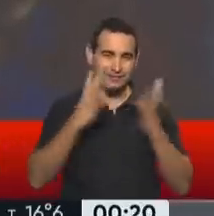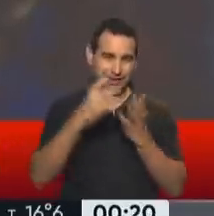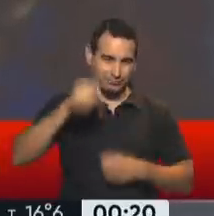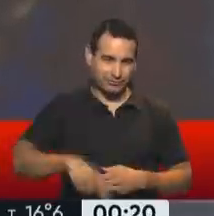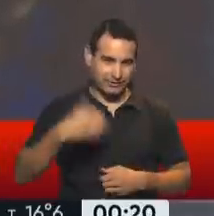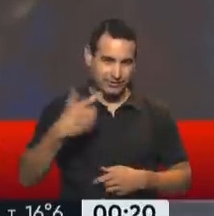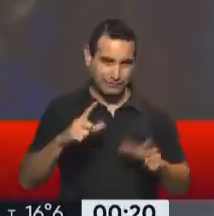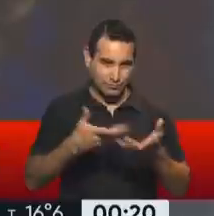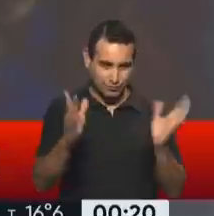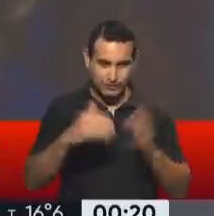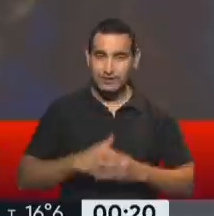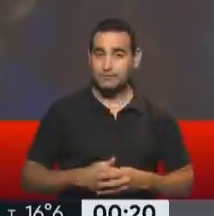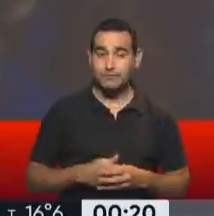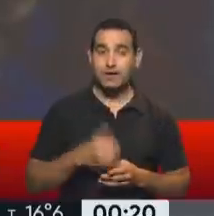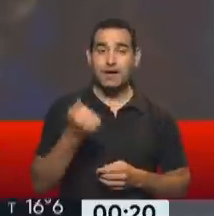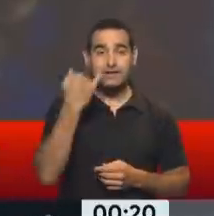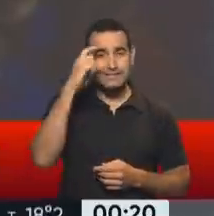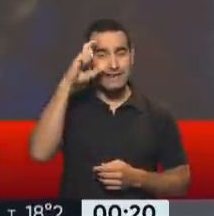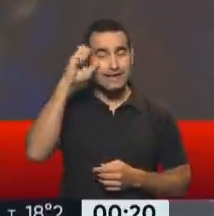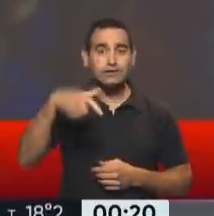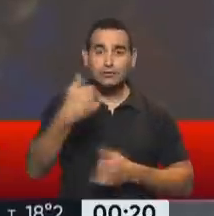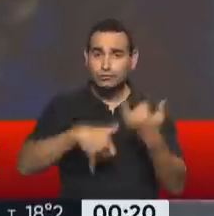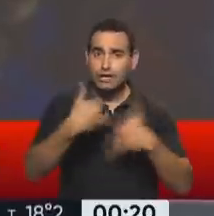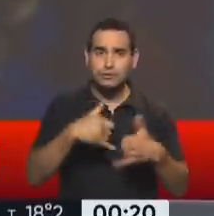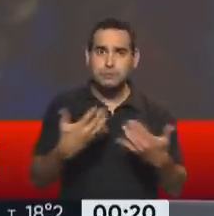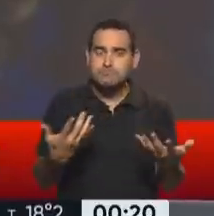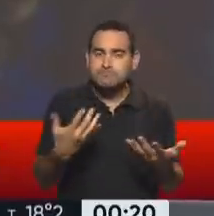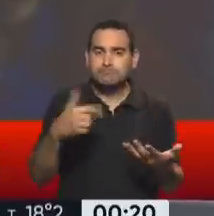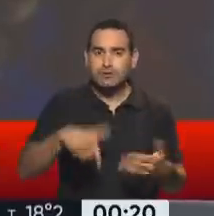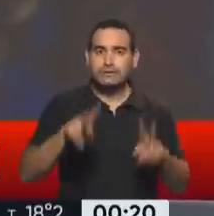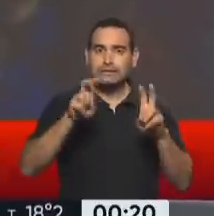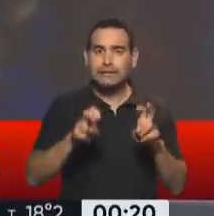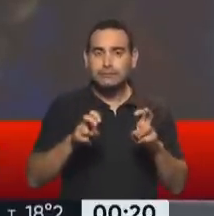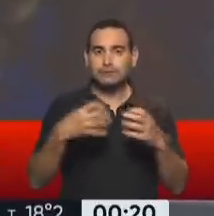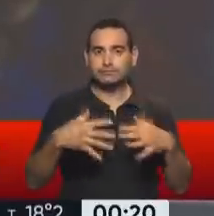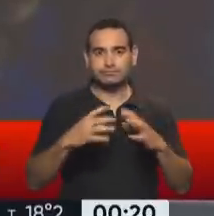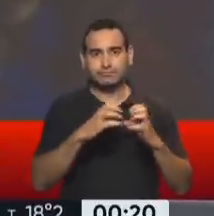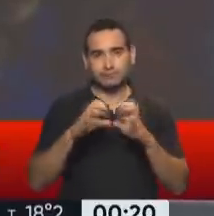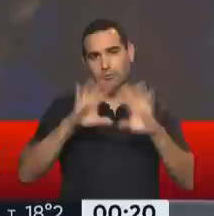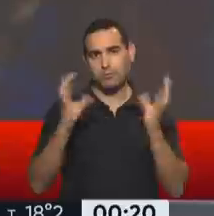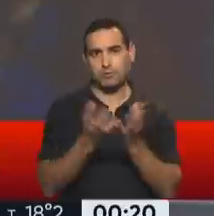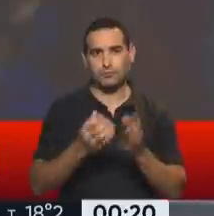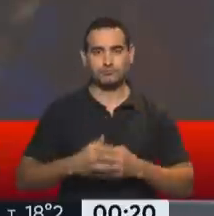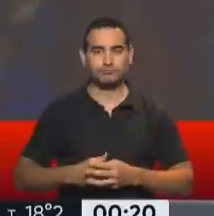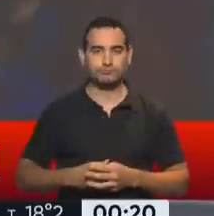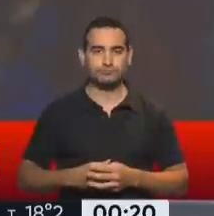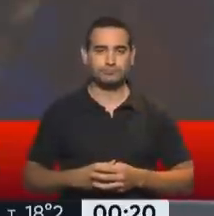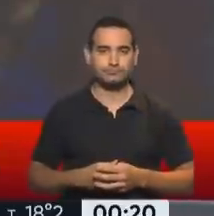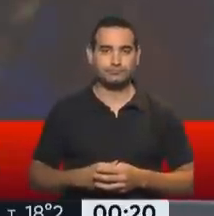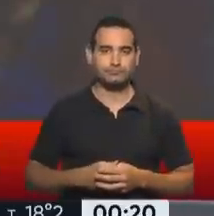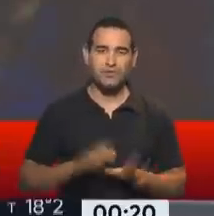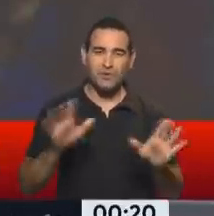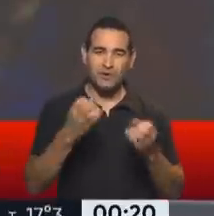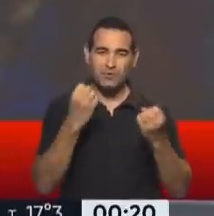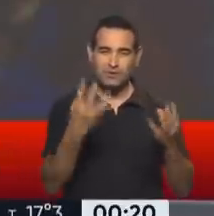televisión pública. Ayelen, contanos las repercusiones que está teniendo este tema, por supuesto, en la Argentina y en el mundo. Hola,